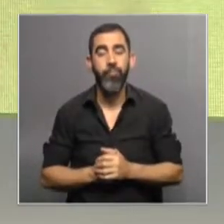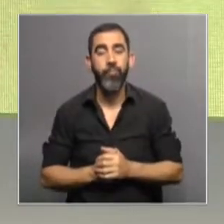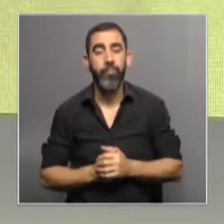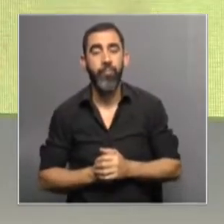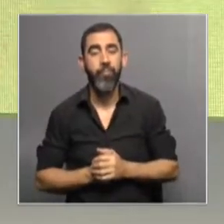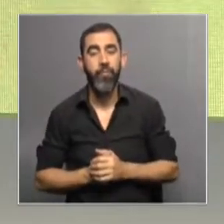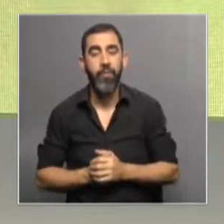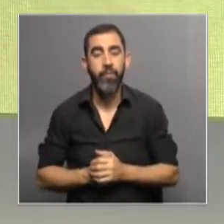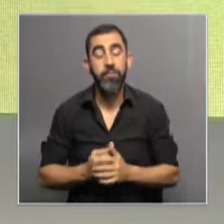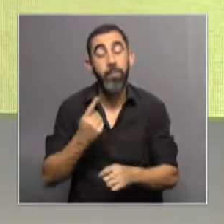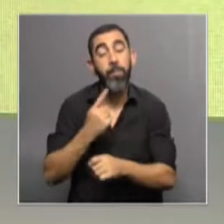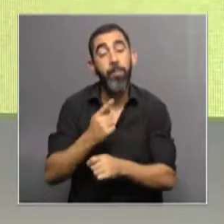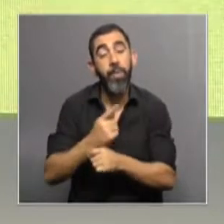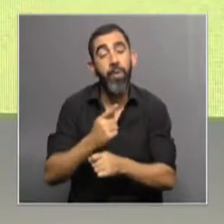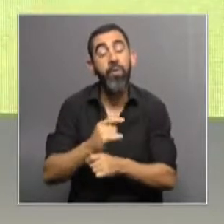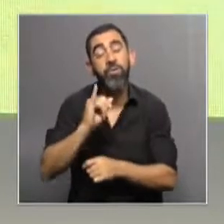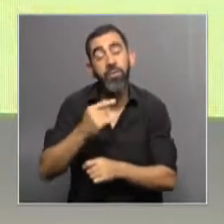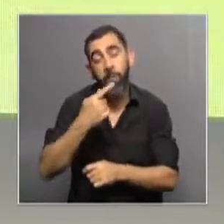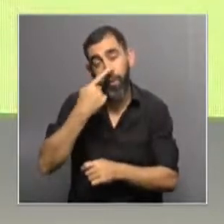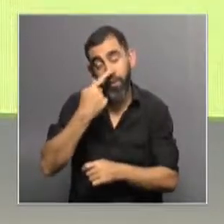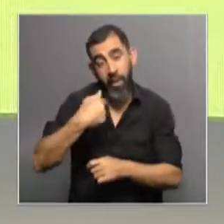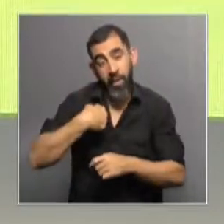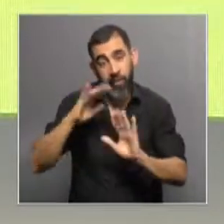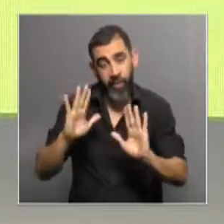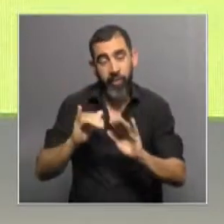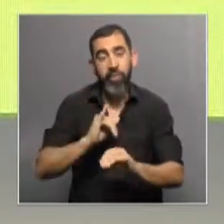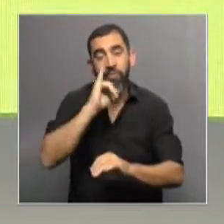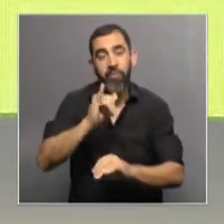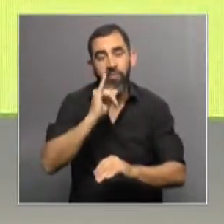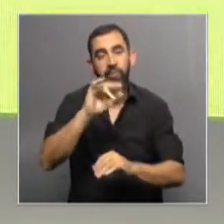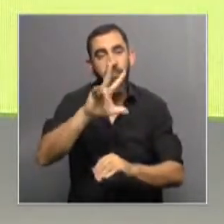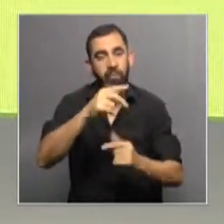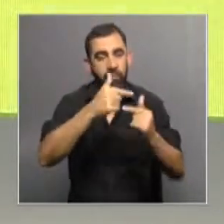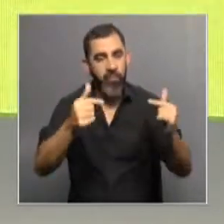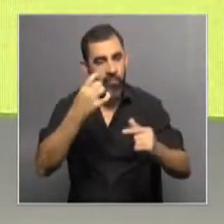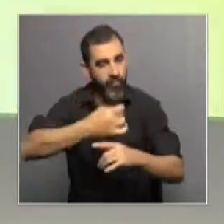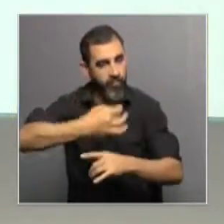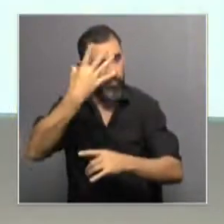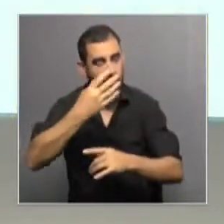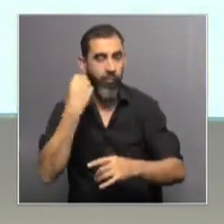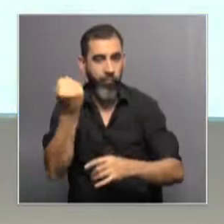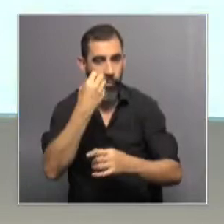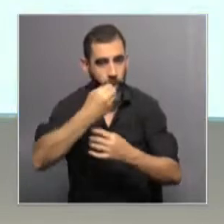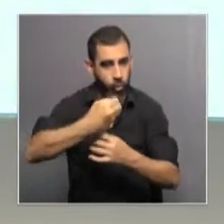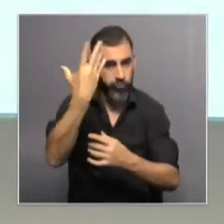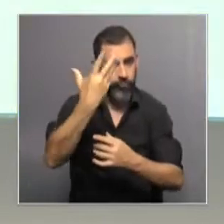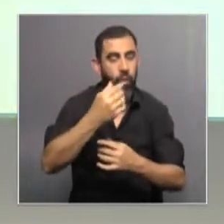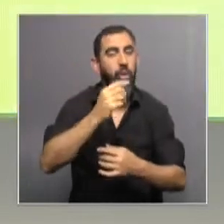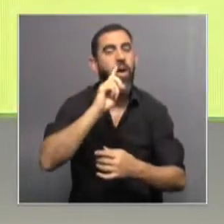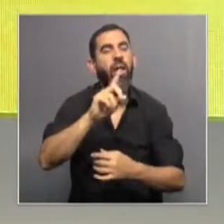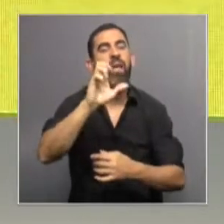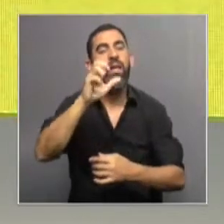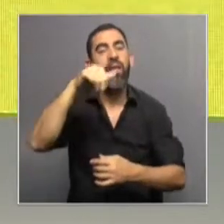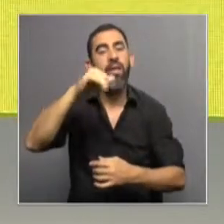Sin duda. En primer lugar, lo que sí me interesa, Gustavo, es comentar tres conceptos que me parecen fundamentales. Entonces, genética. ¿Qué